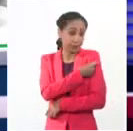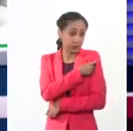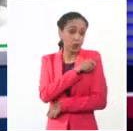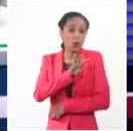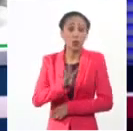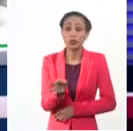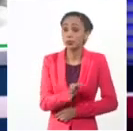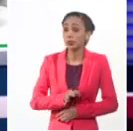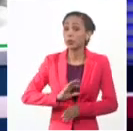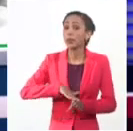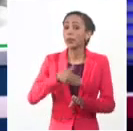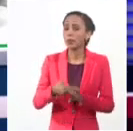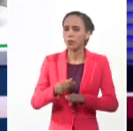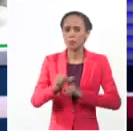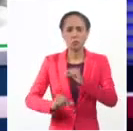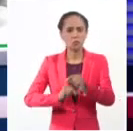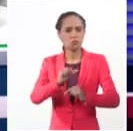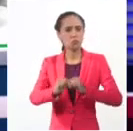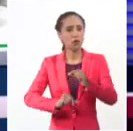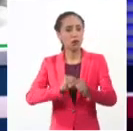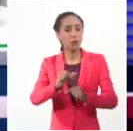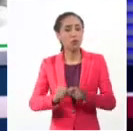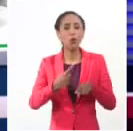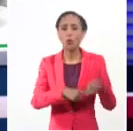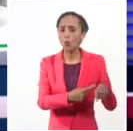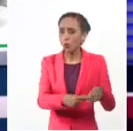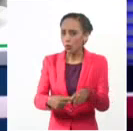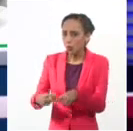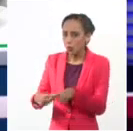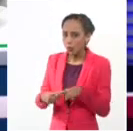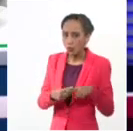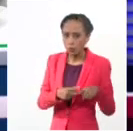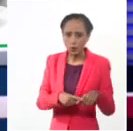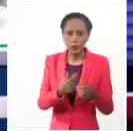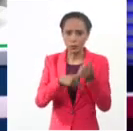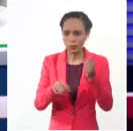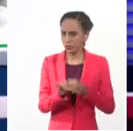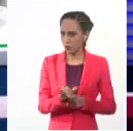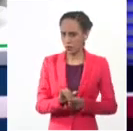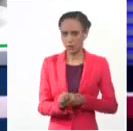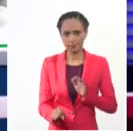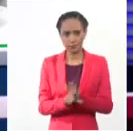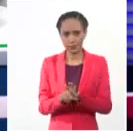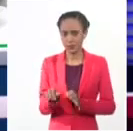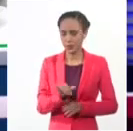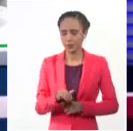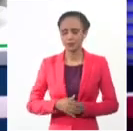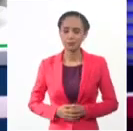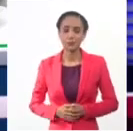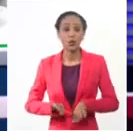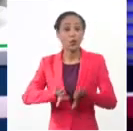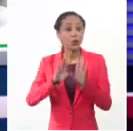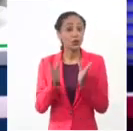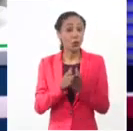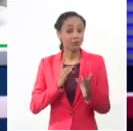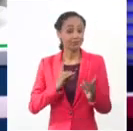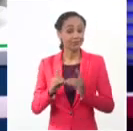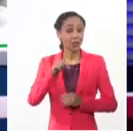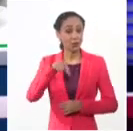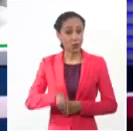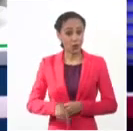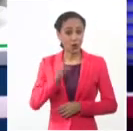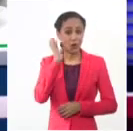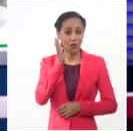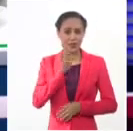que paulatinamente se avanzará al resto de los territorios del país. De todo esto conversaremos en este espacio. Ya todo se